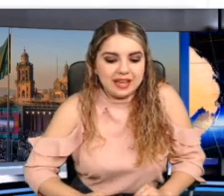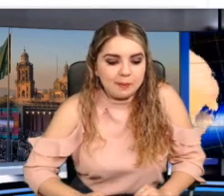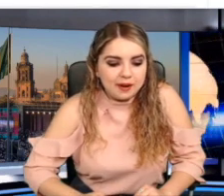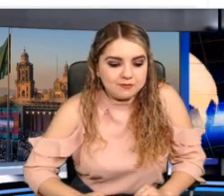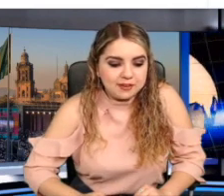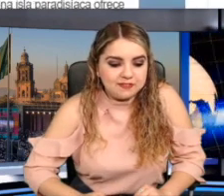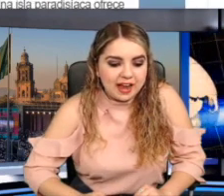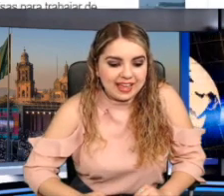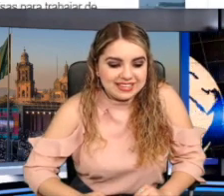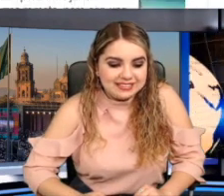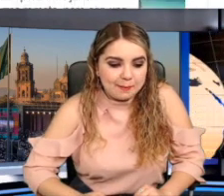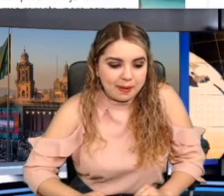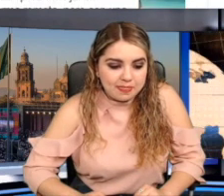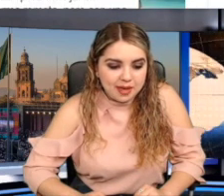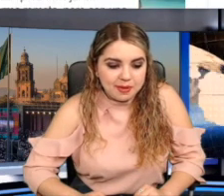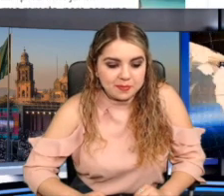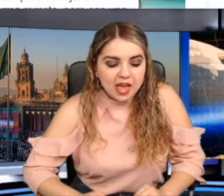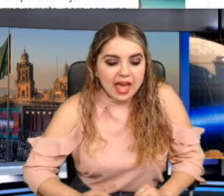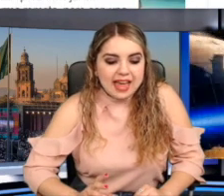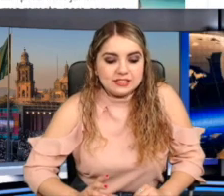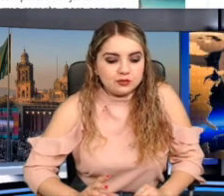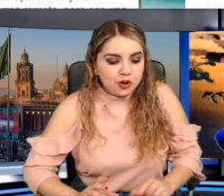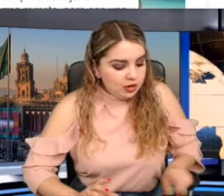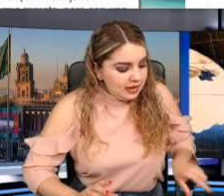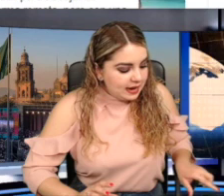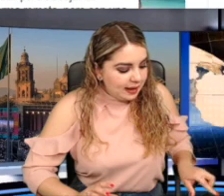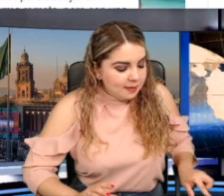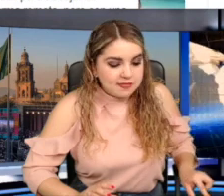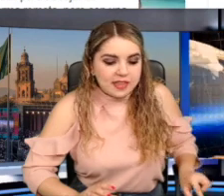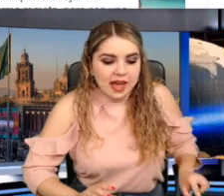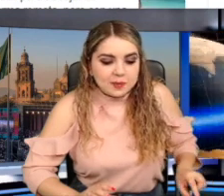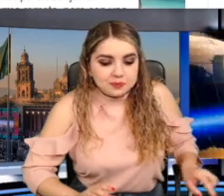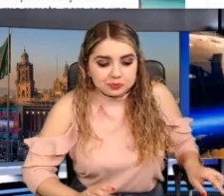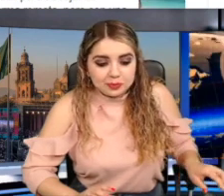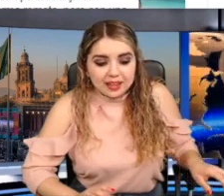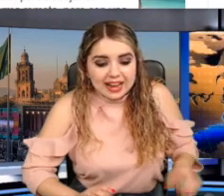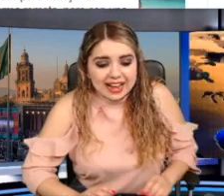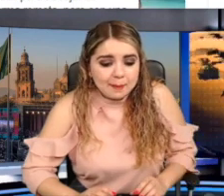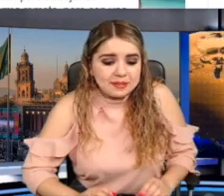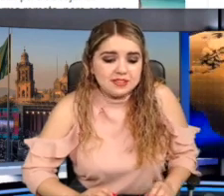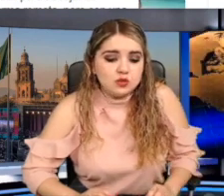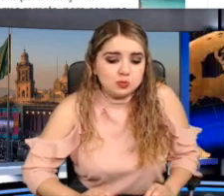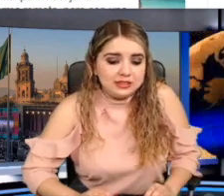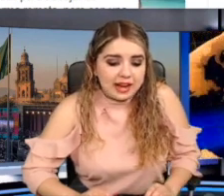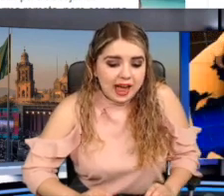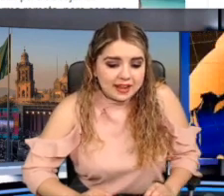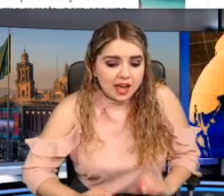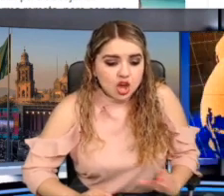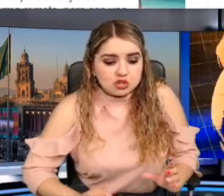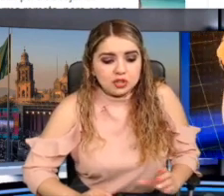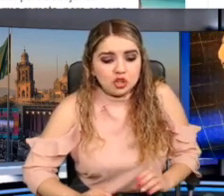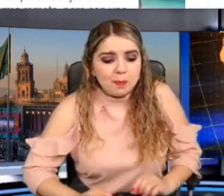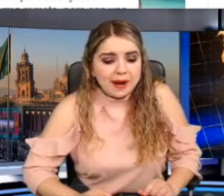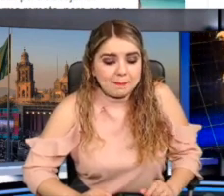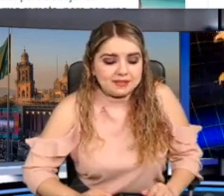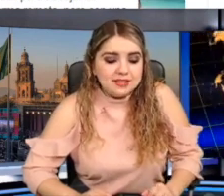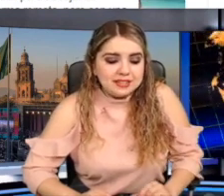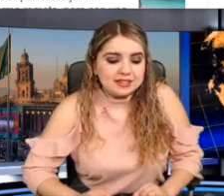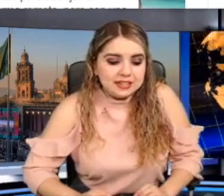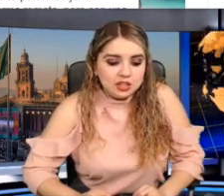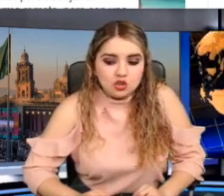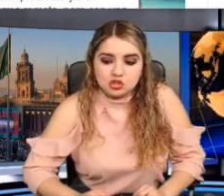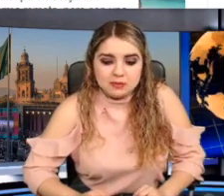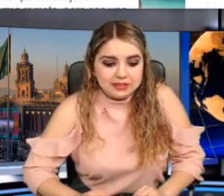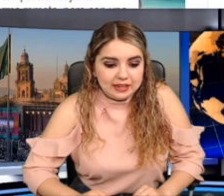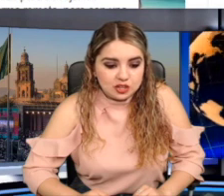nivel estatal para enfrentar esta pandemia. Estas fueron incrementar la capacidad hospitalaria, sobre todo para